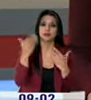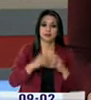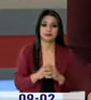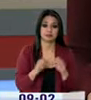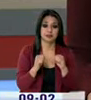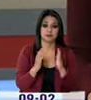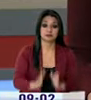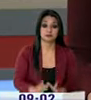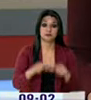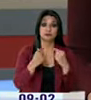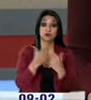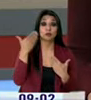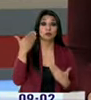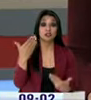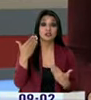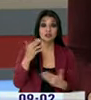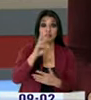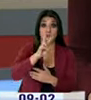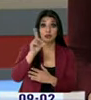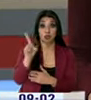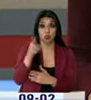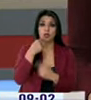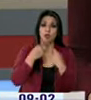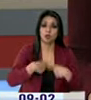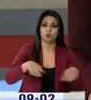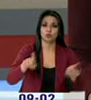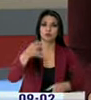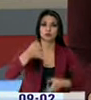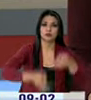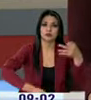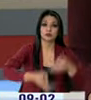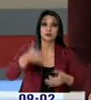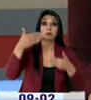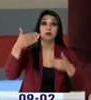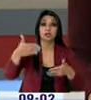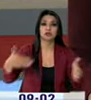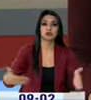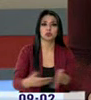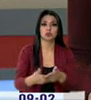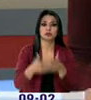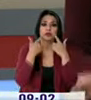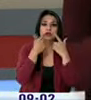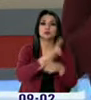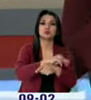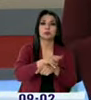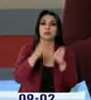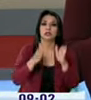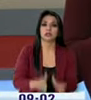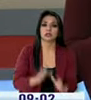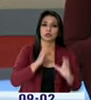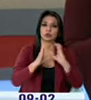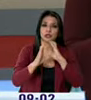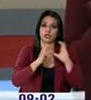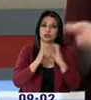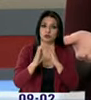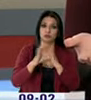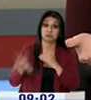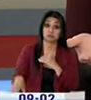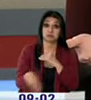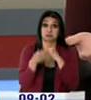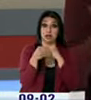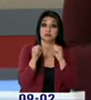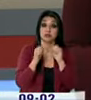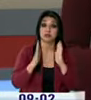Asambleístas de Creo anuncian el inicio del proceso de enjuiciamiento político en contra del superintendente de comunicación, Carlos Ochoa. A este pedido se suman ya